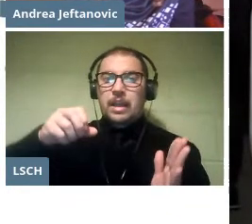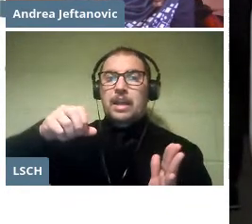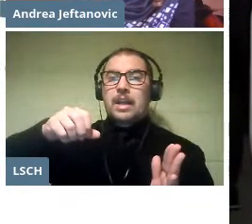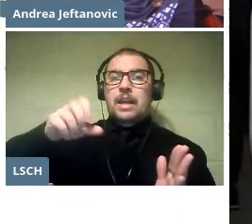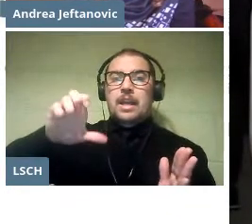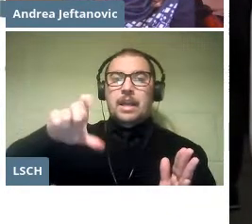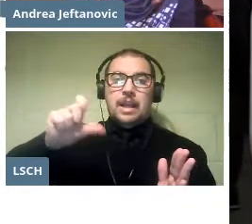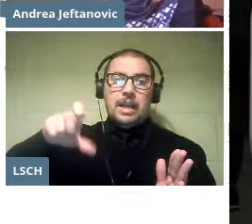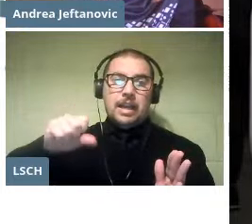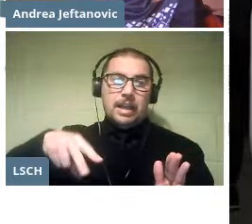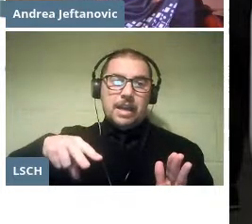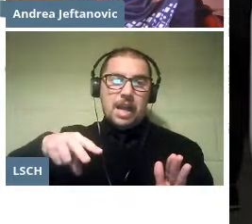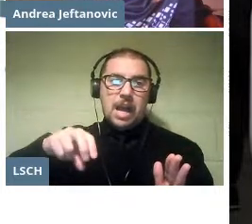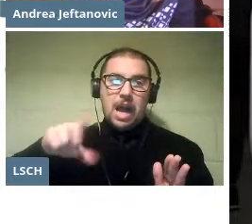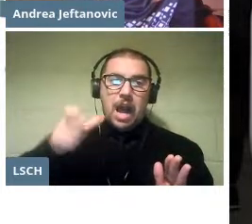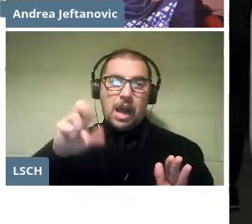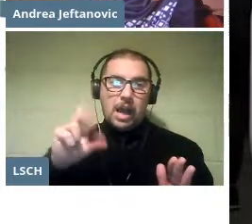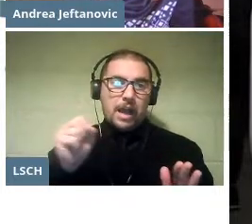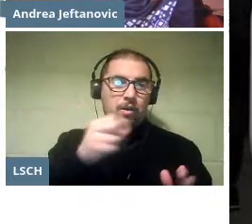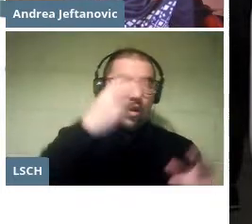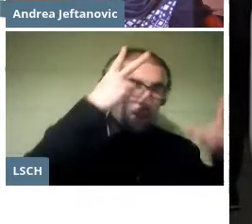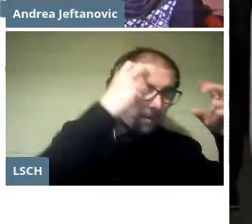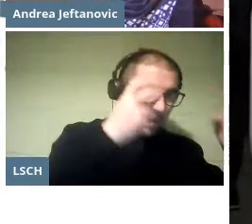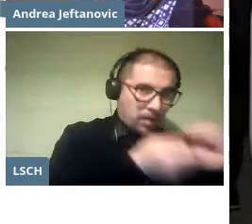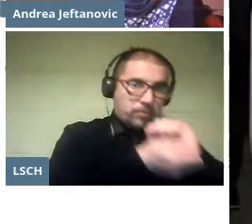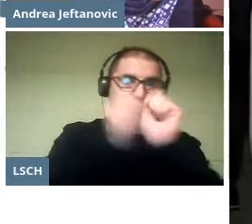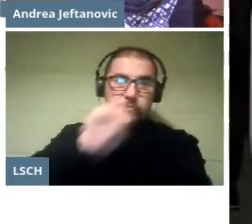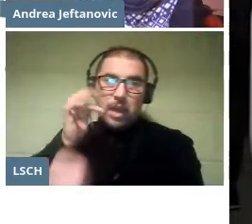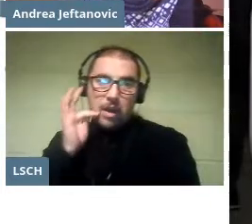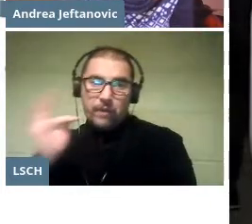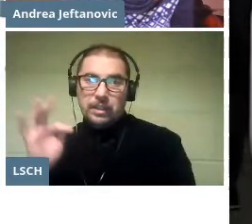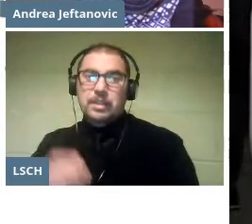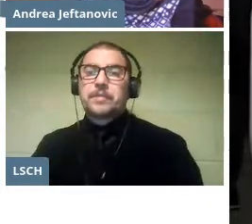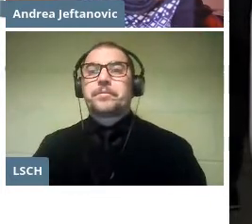su exilio desde México a Francia.